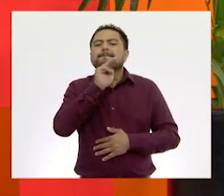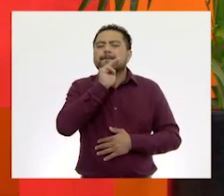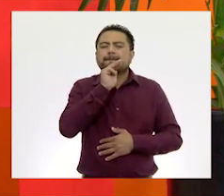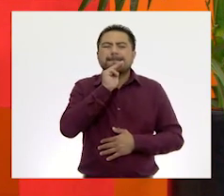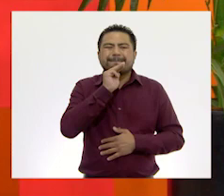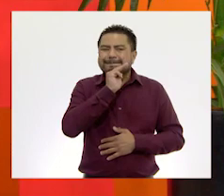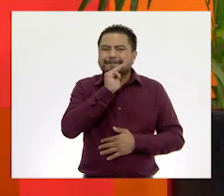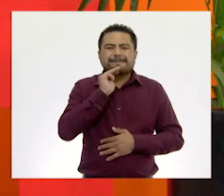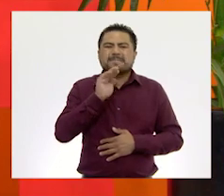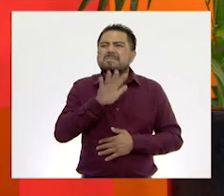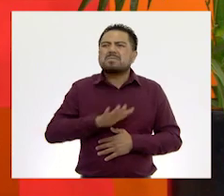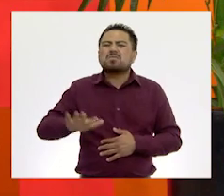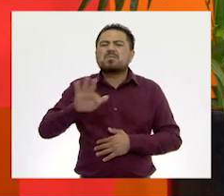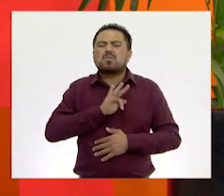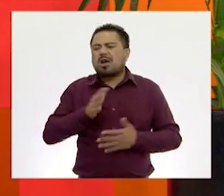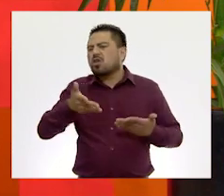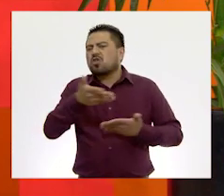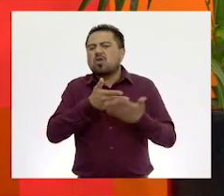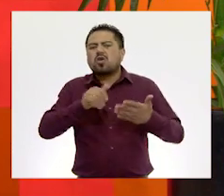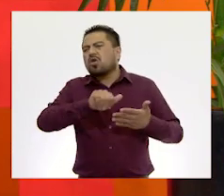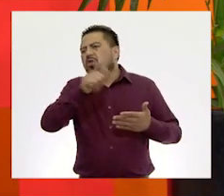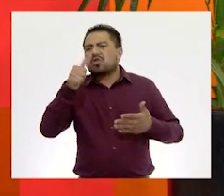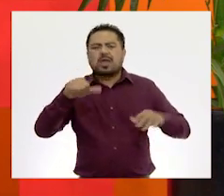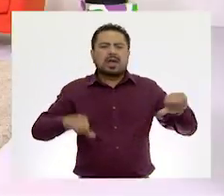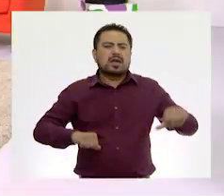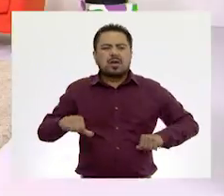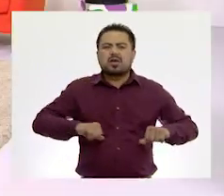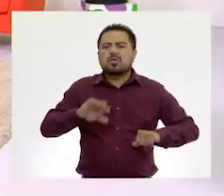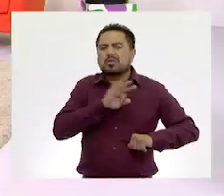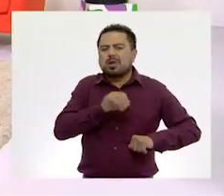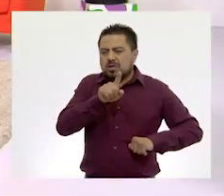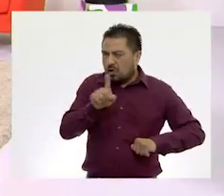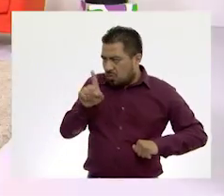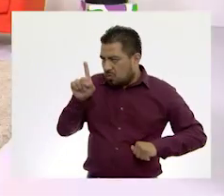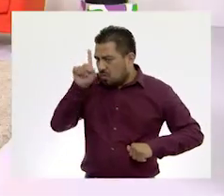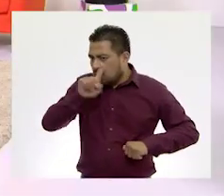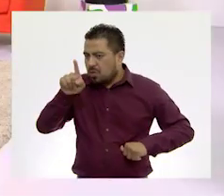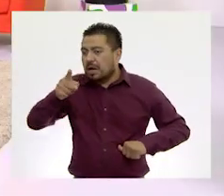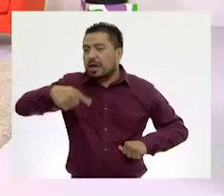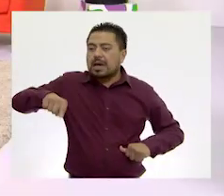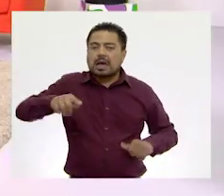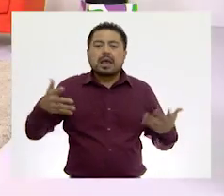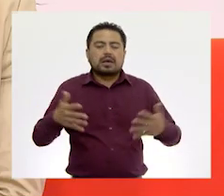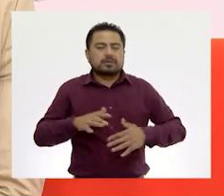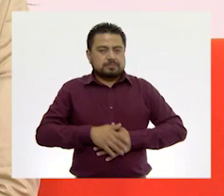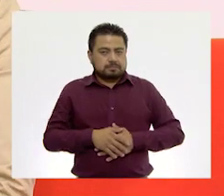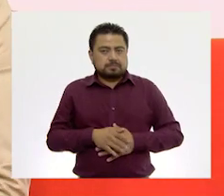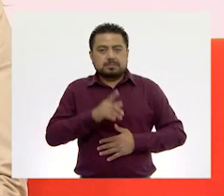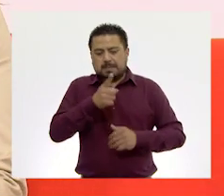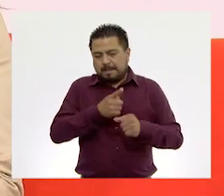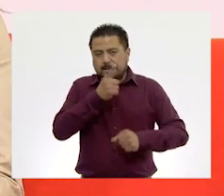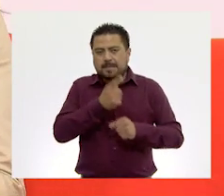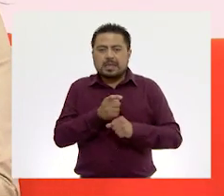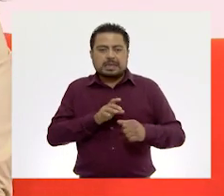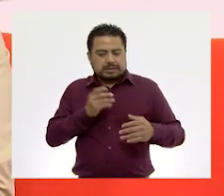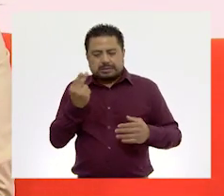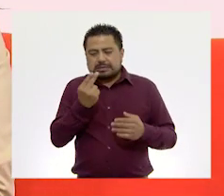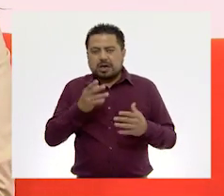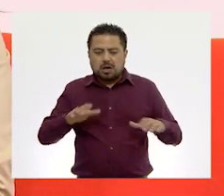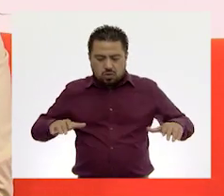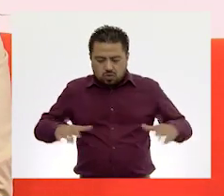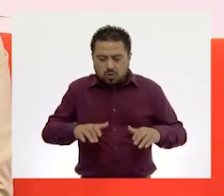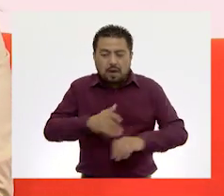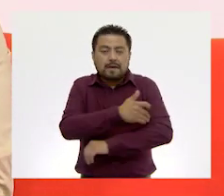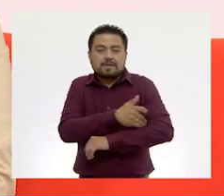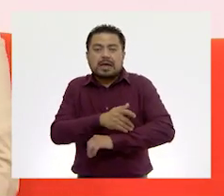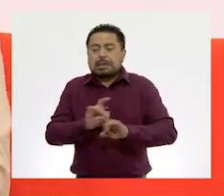papás? ¿Qué más les podrías compartir? ¿Qué otras actividades les puedes recomendar que hagan? Pues antes que nada que sea en conjunto, que sea en familia, ¿no? Porque